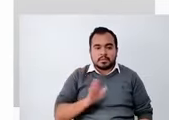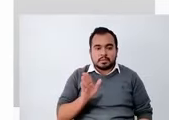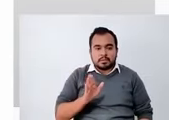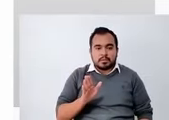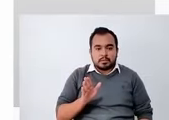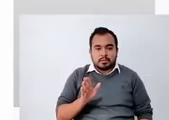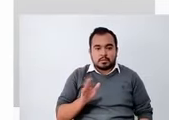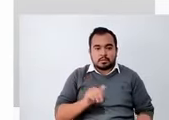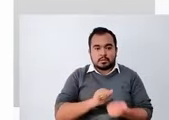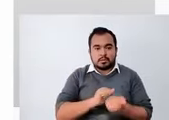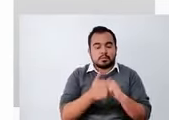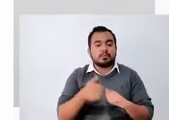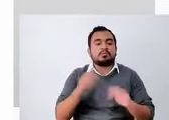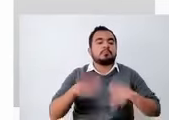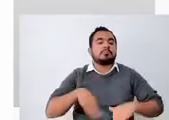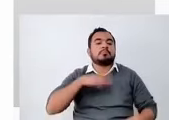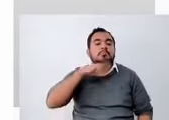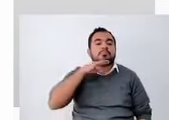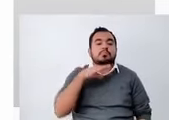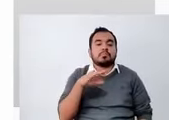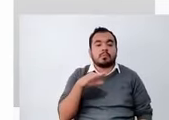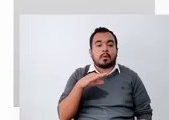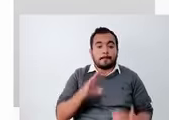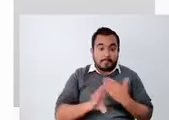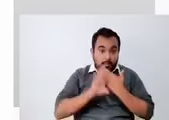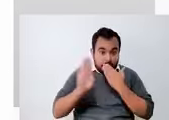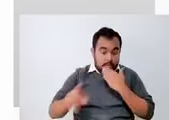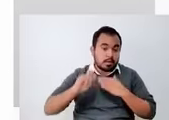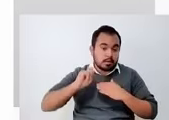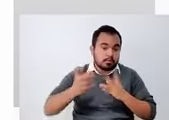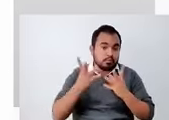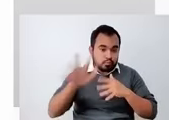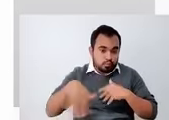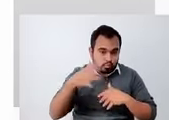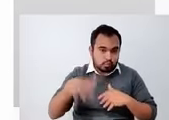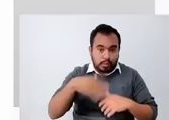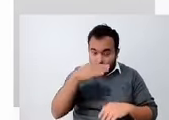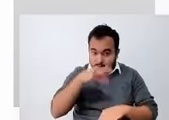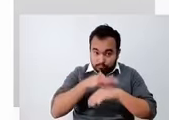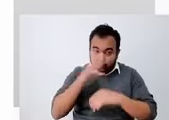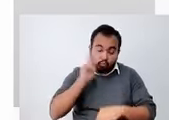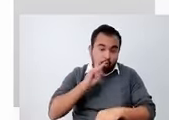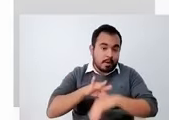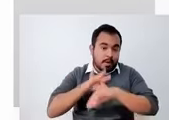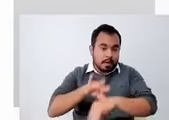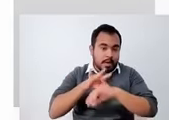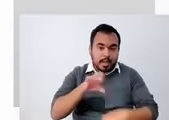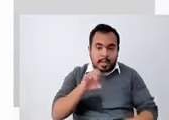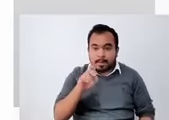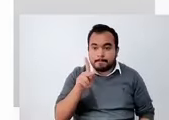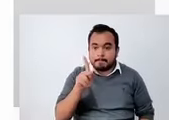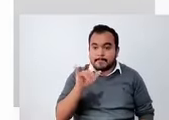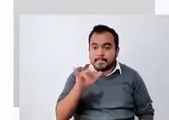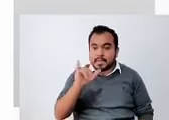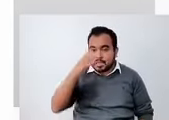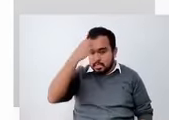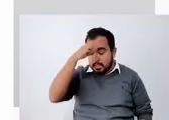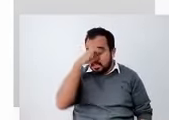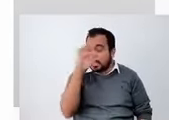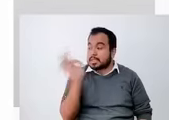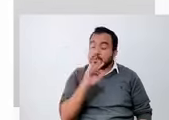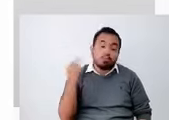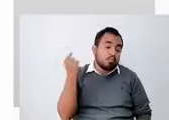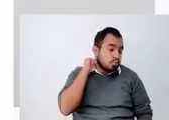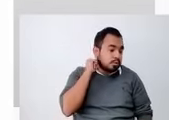atención a las consecuencias. Prevenir es buscar consecuencias empíricas. Es decir, es una hipótesis. Si no